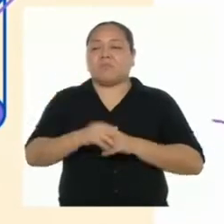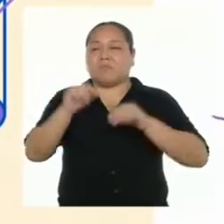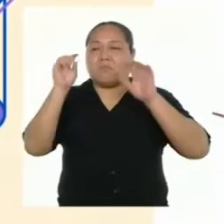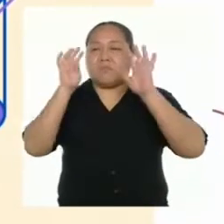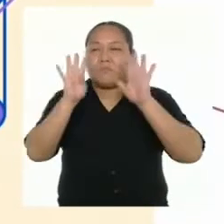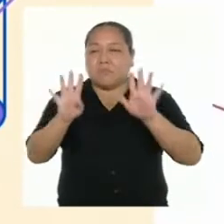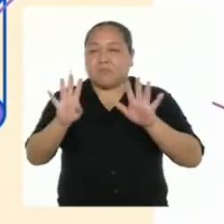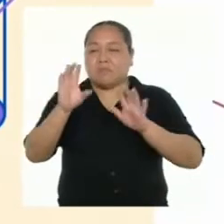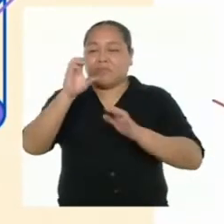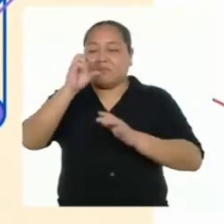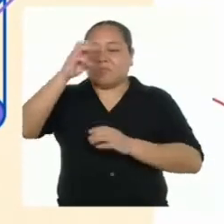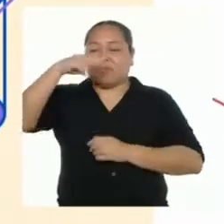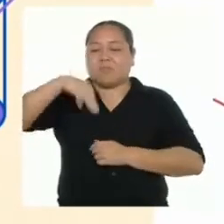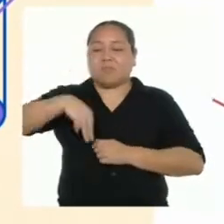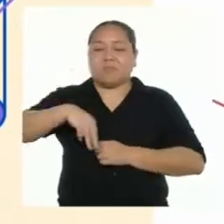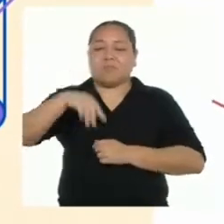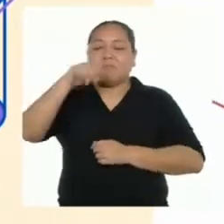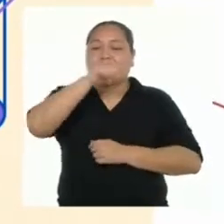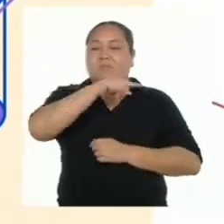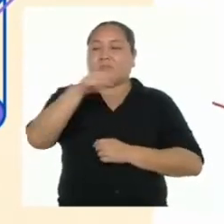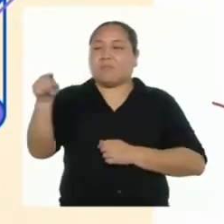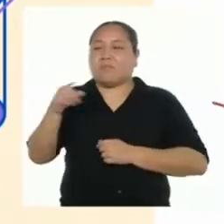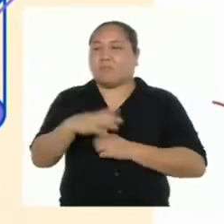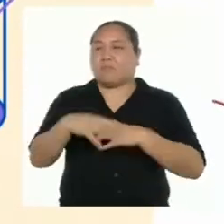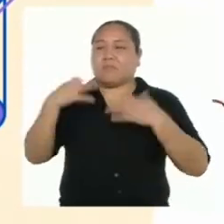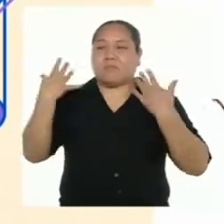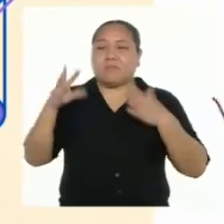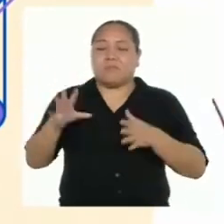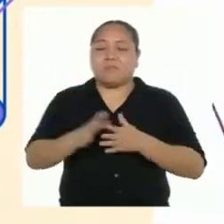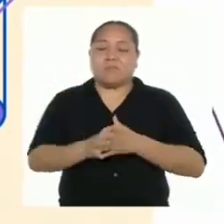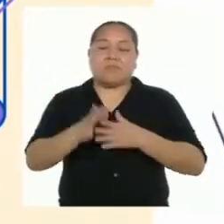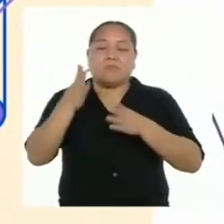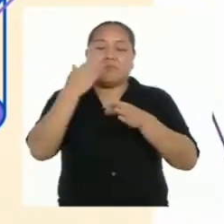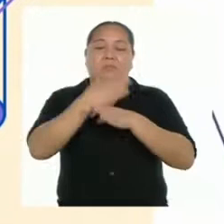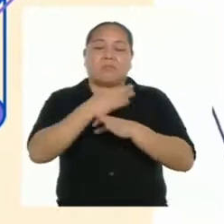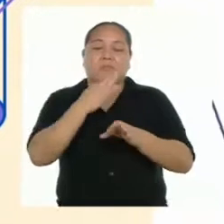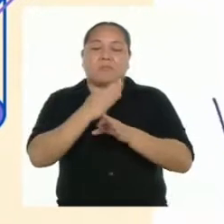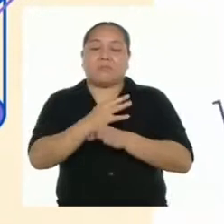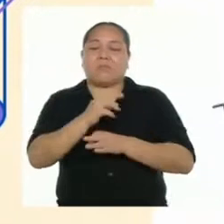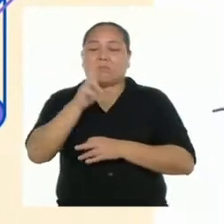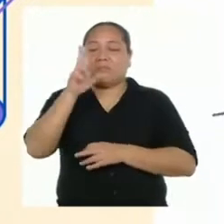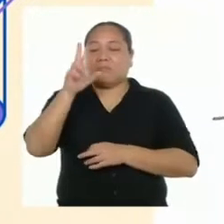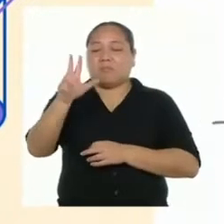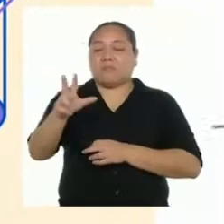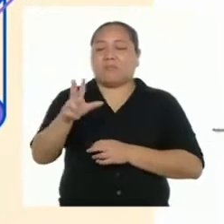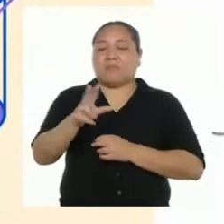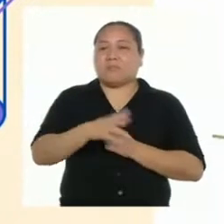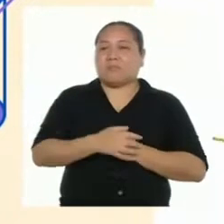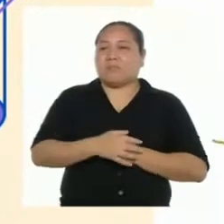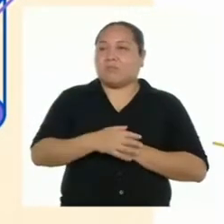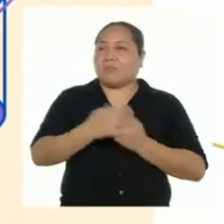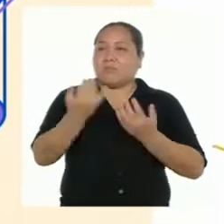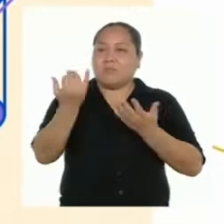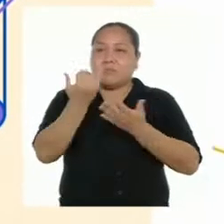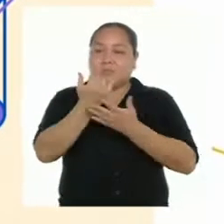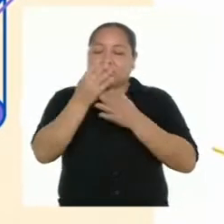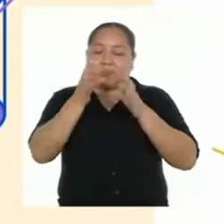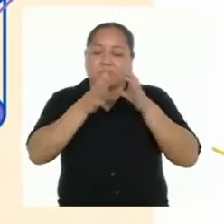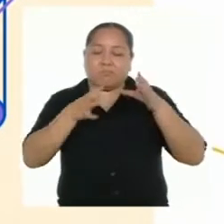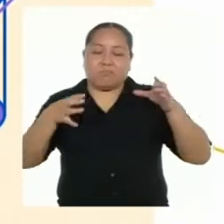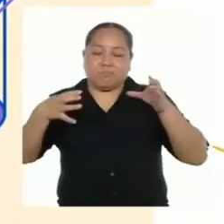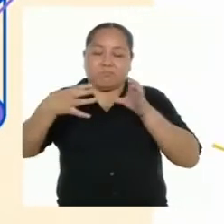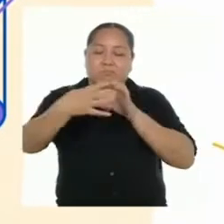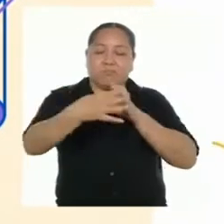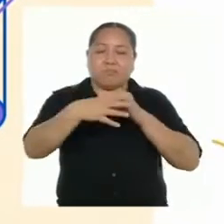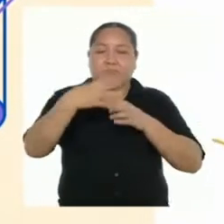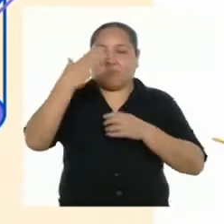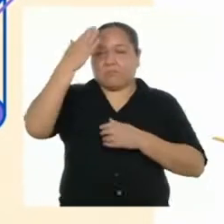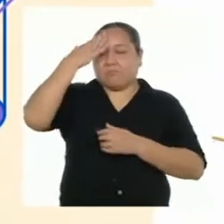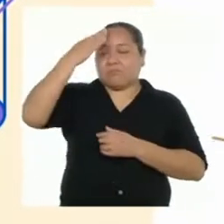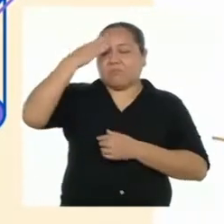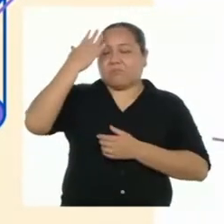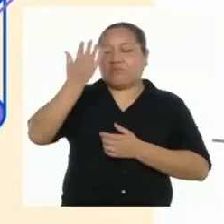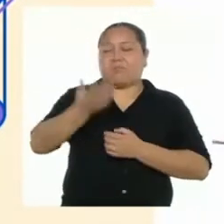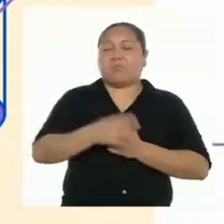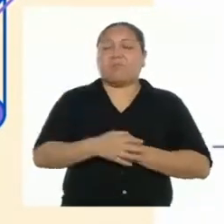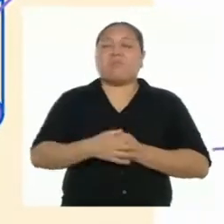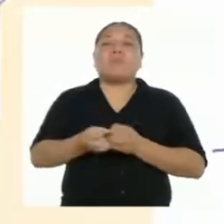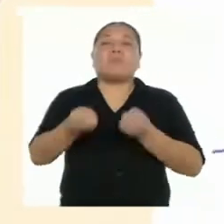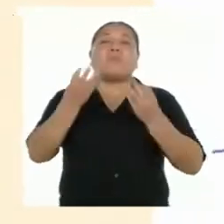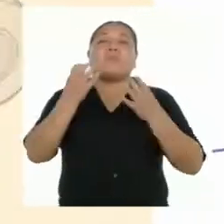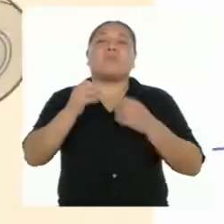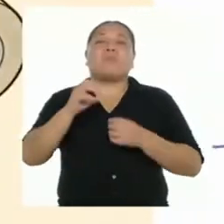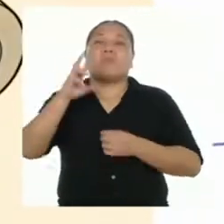centímetros. Con esto, tendríamos el diseño tridimensional de nuestro rollo. Solo tendríamos que saber el radio de las